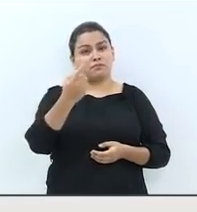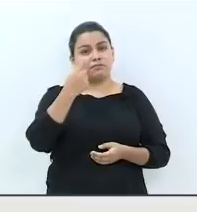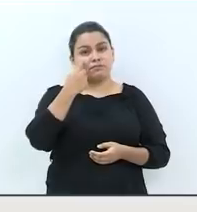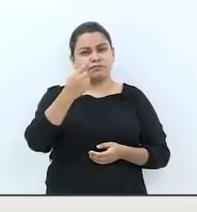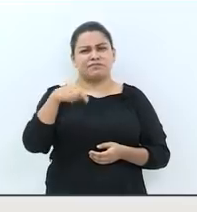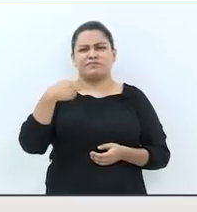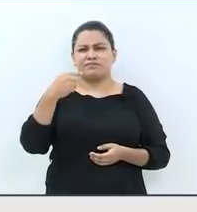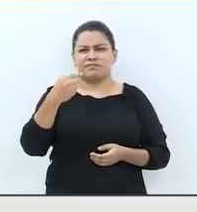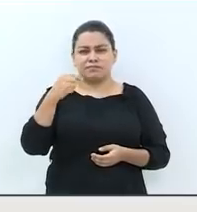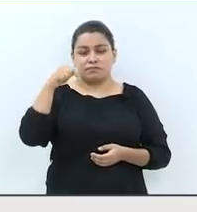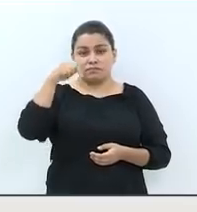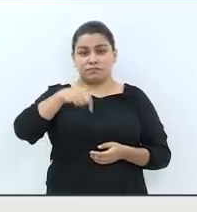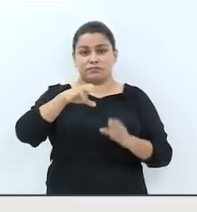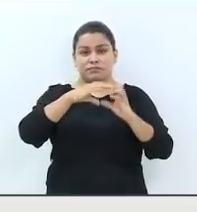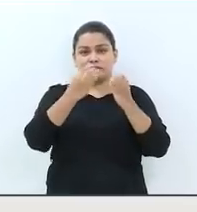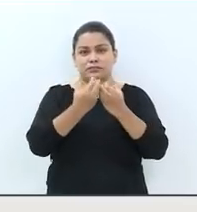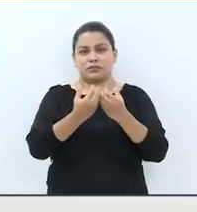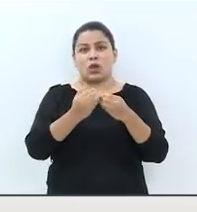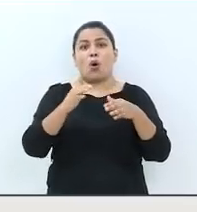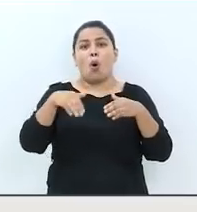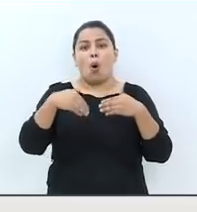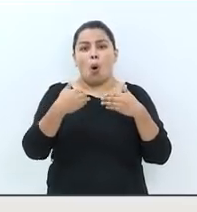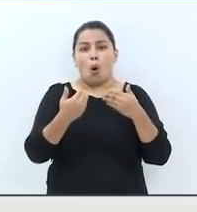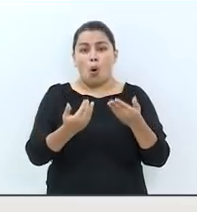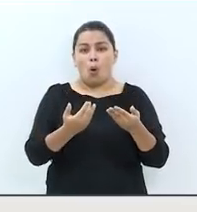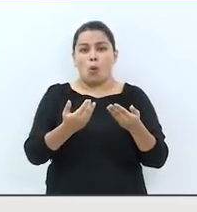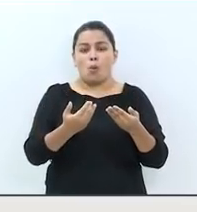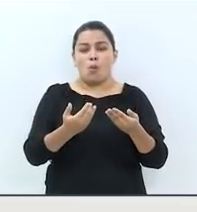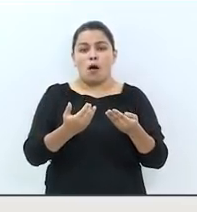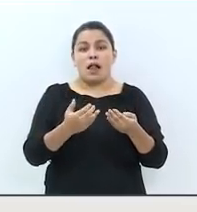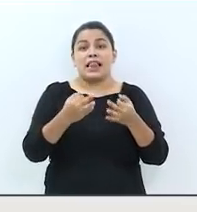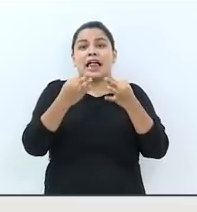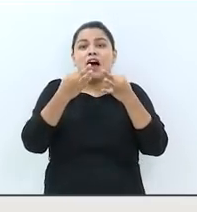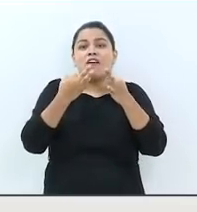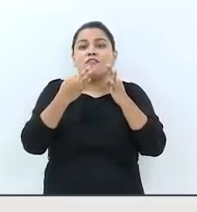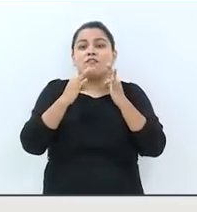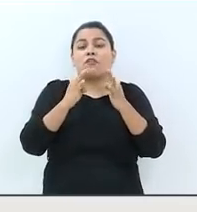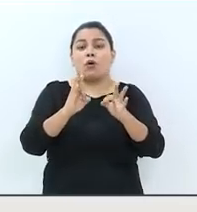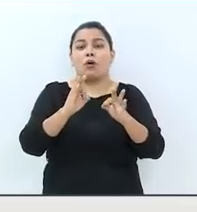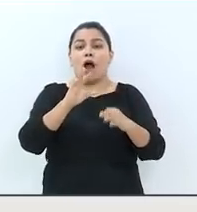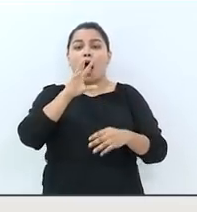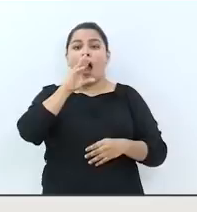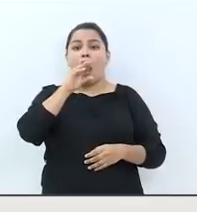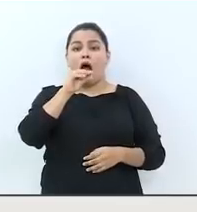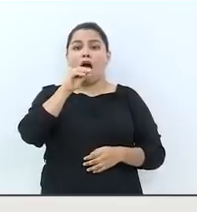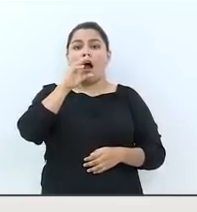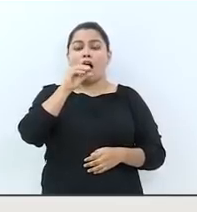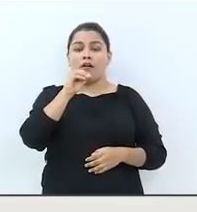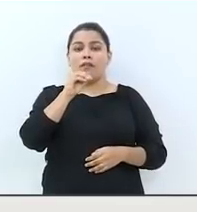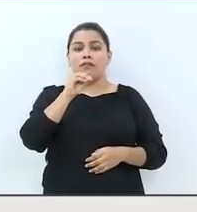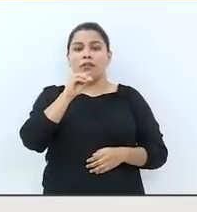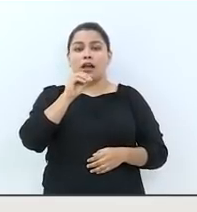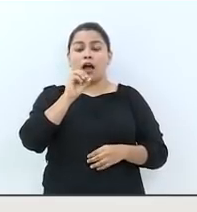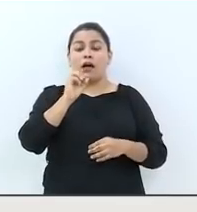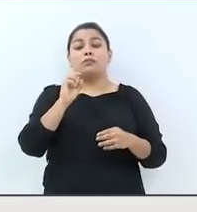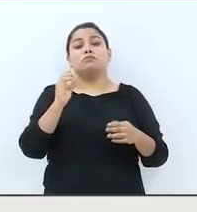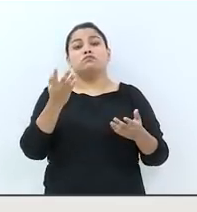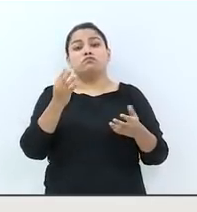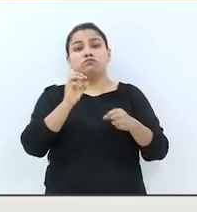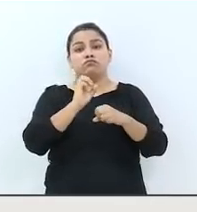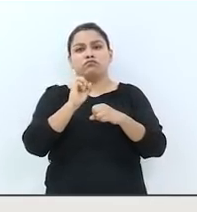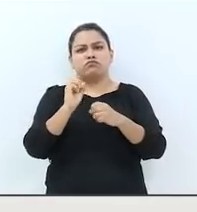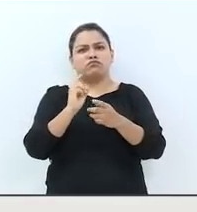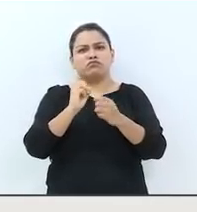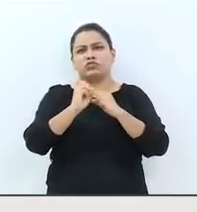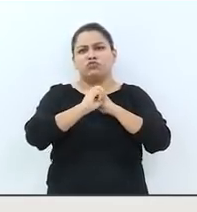siempre en esta sesión, y es cómo el tono, la articulación, nuestros movimientos y posturas influyen incluso no